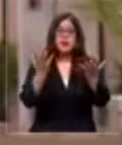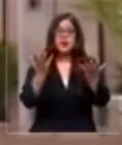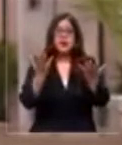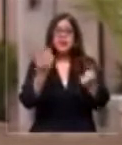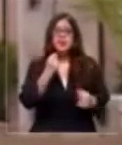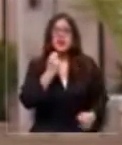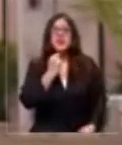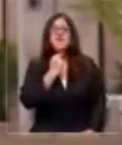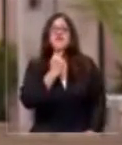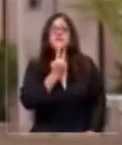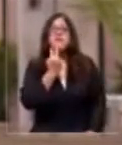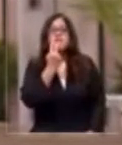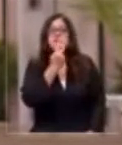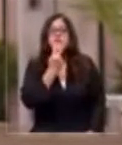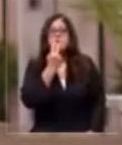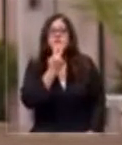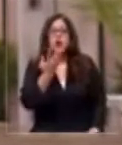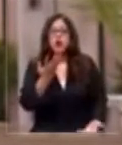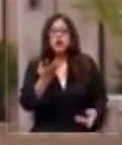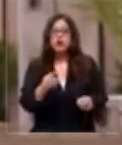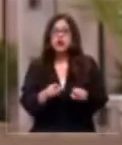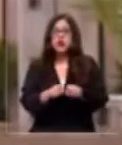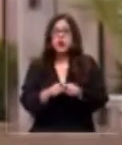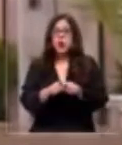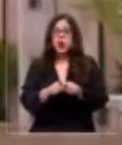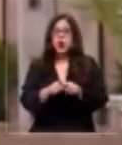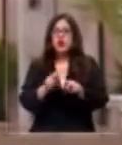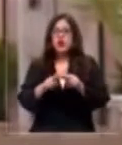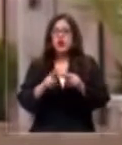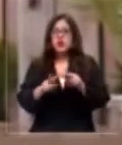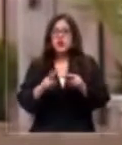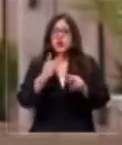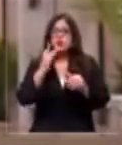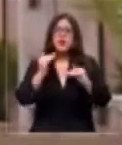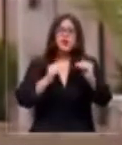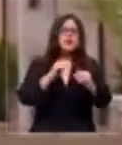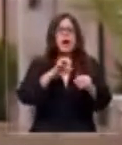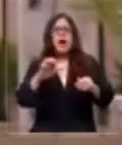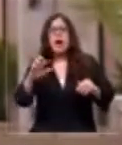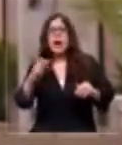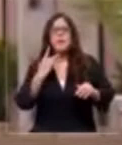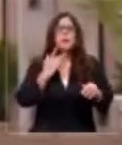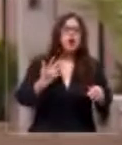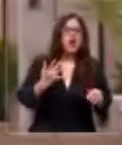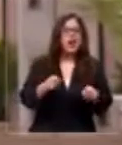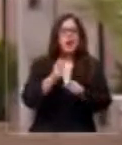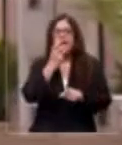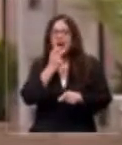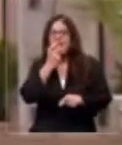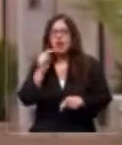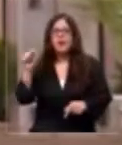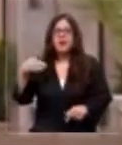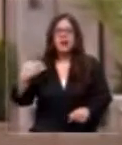acá de hace ya 10 años, que uno tiene que hacer un poquito, porque hay uno que dice, ¿por qué? ¿Qué? Bueno, no, pero es